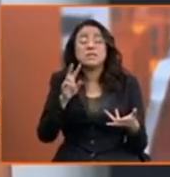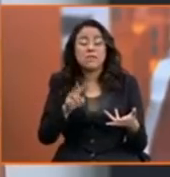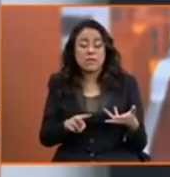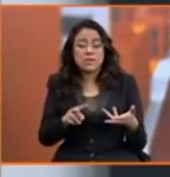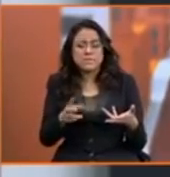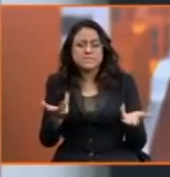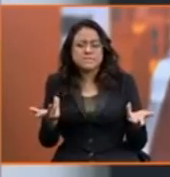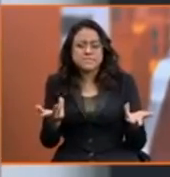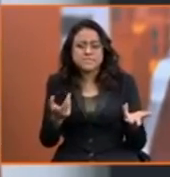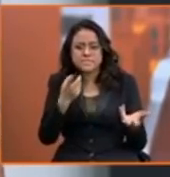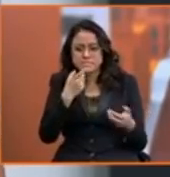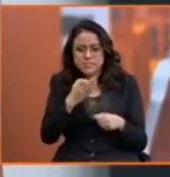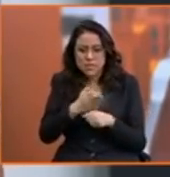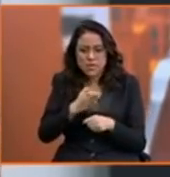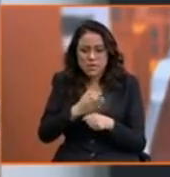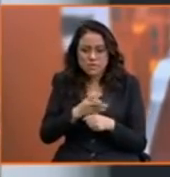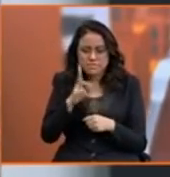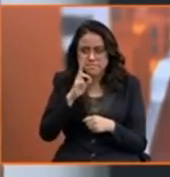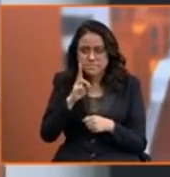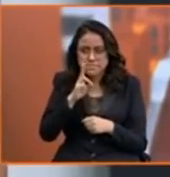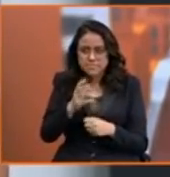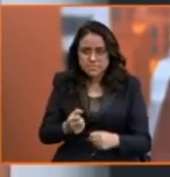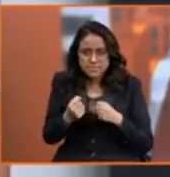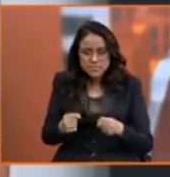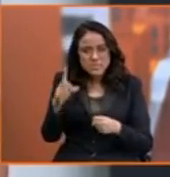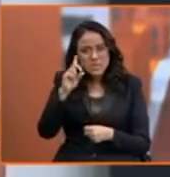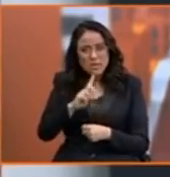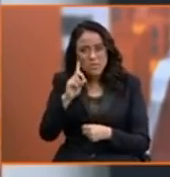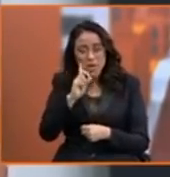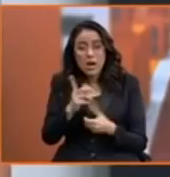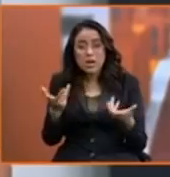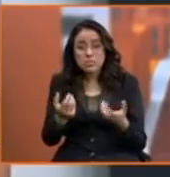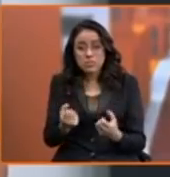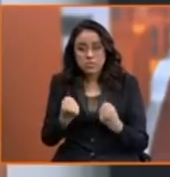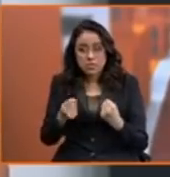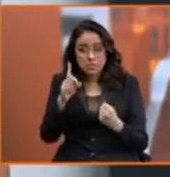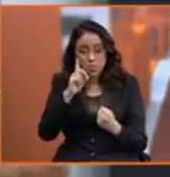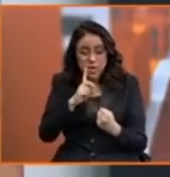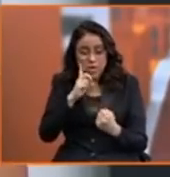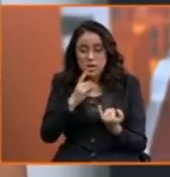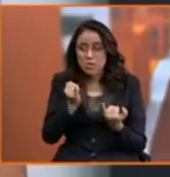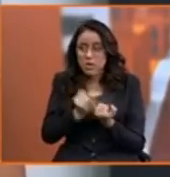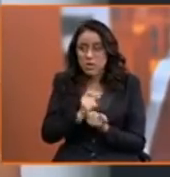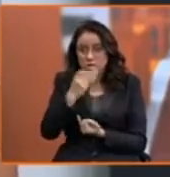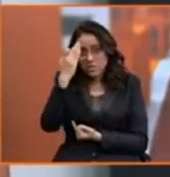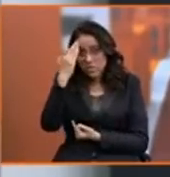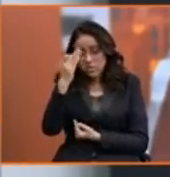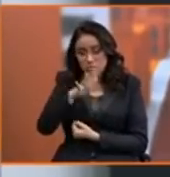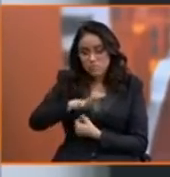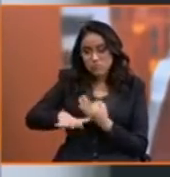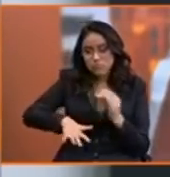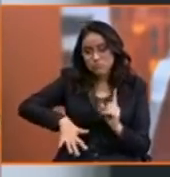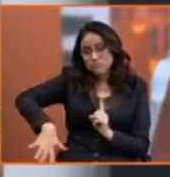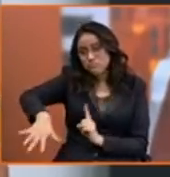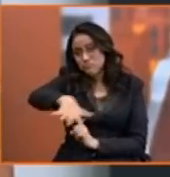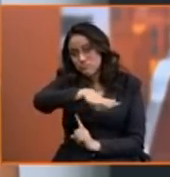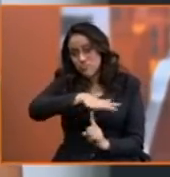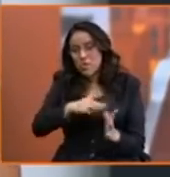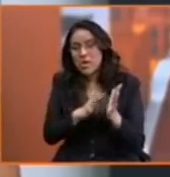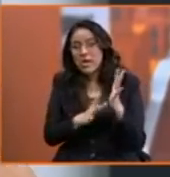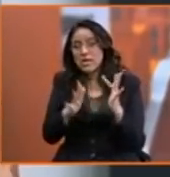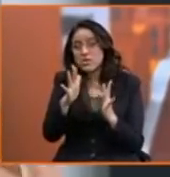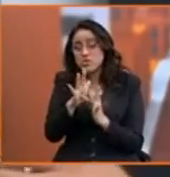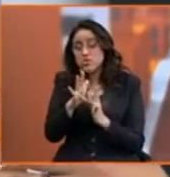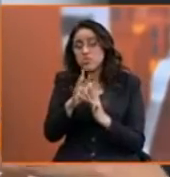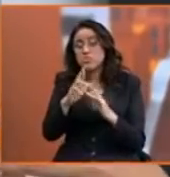se hablará en esta serie de un poder femenino, sí, incluso en esa época y en ese entorno, hablando, sí, de Jesús y de una religión